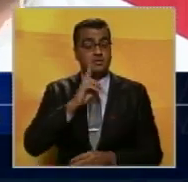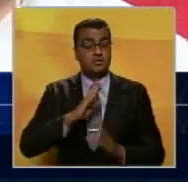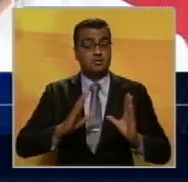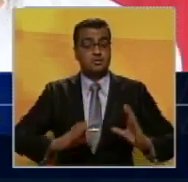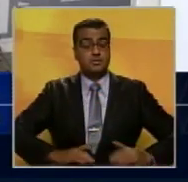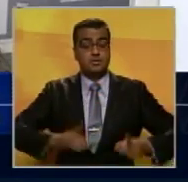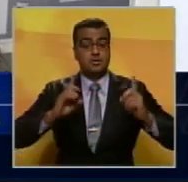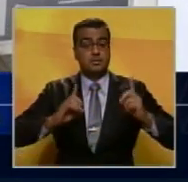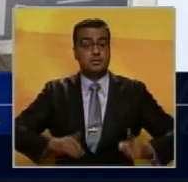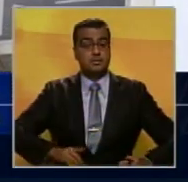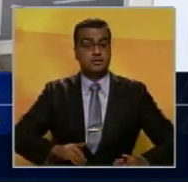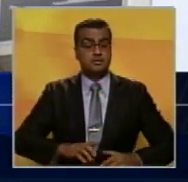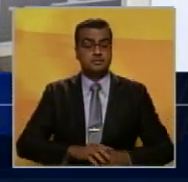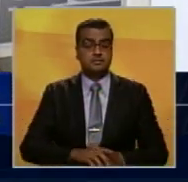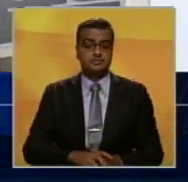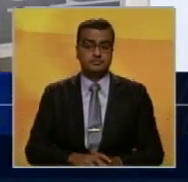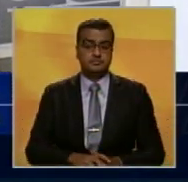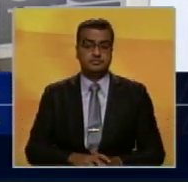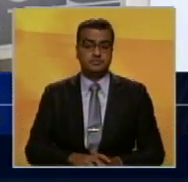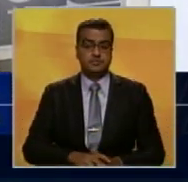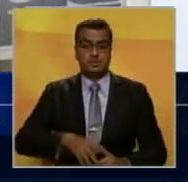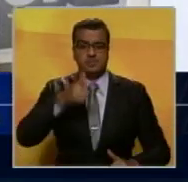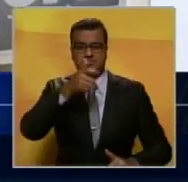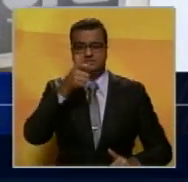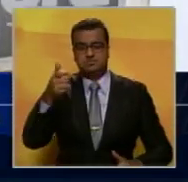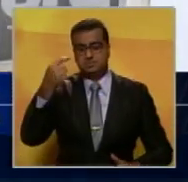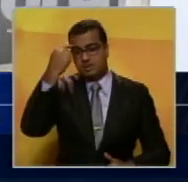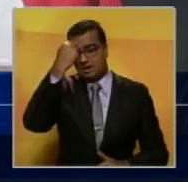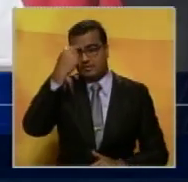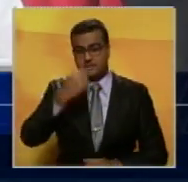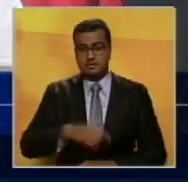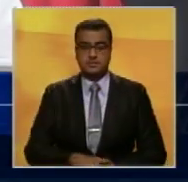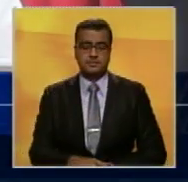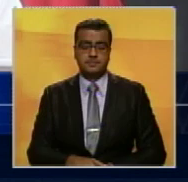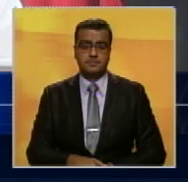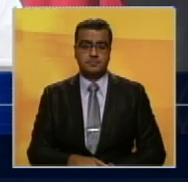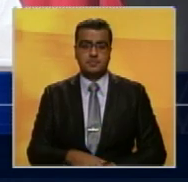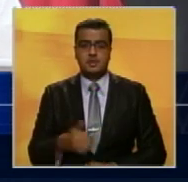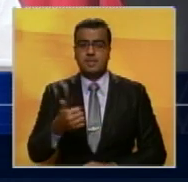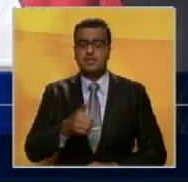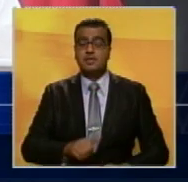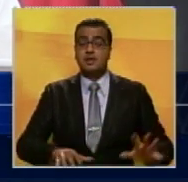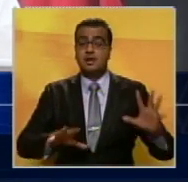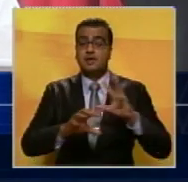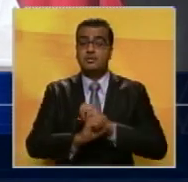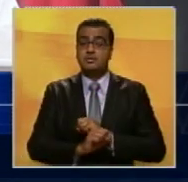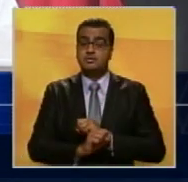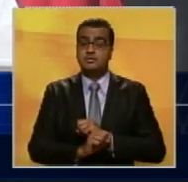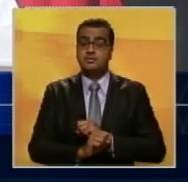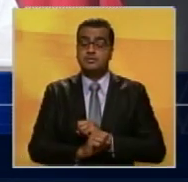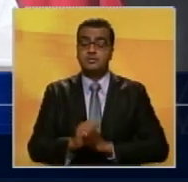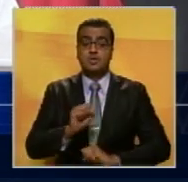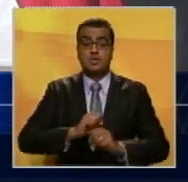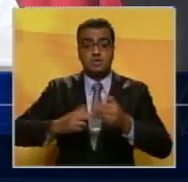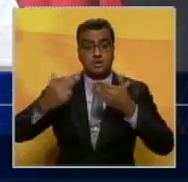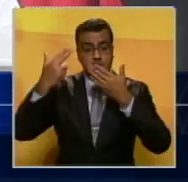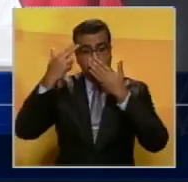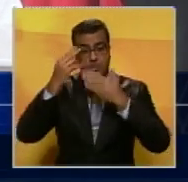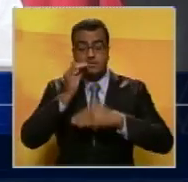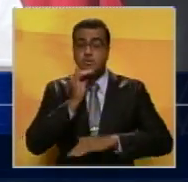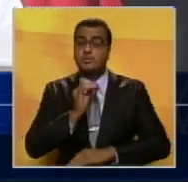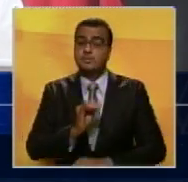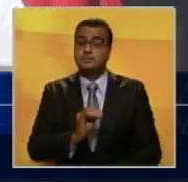en la autopista Caracas-La Guaira con disparos en la cabeza. Cerca de las 10 de la noche que se dirigen a la División Nacional contra Secuestro a